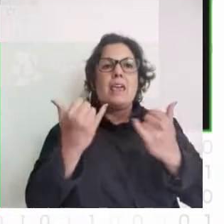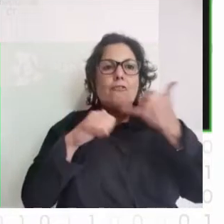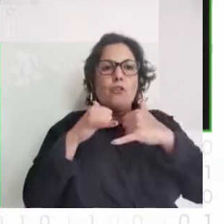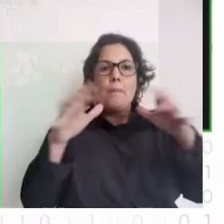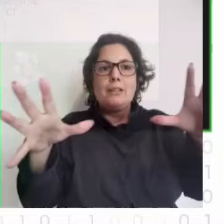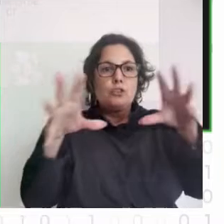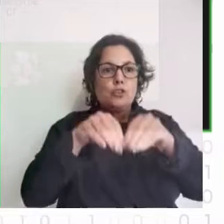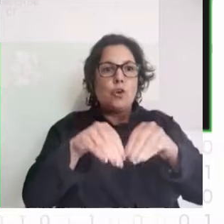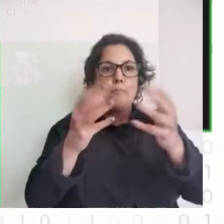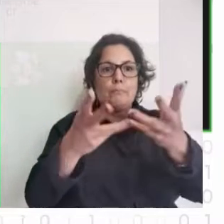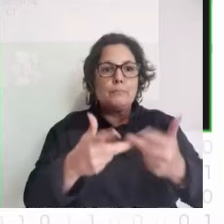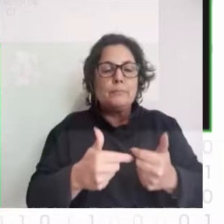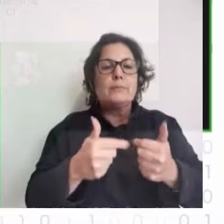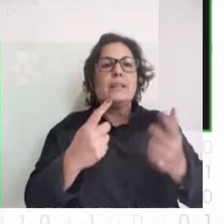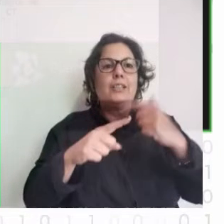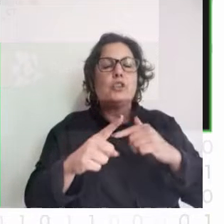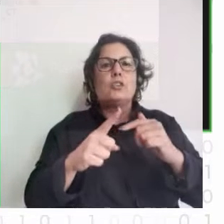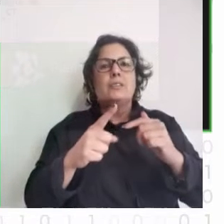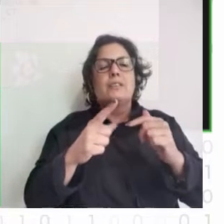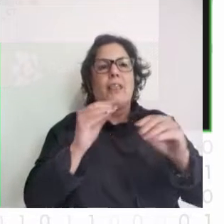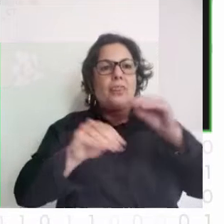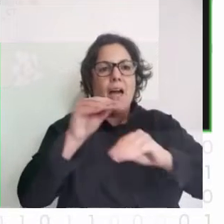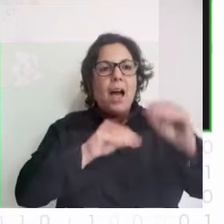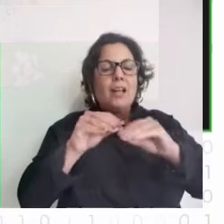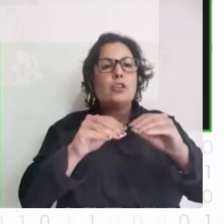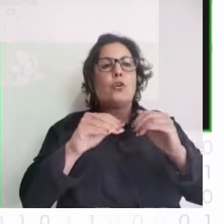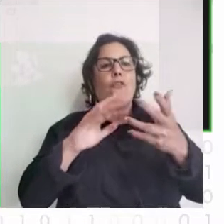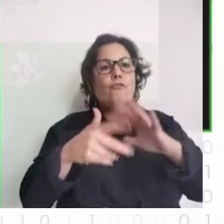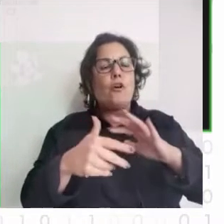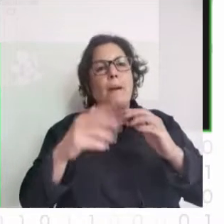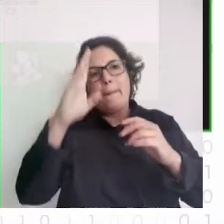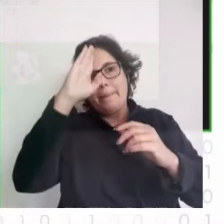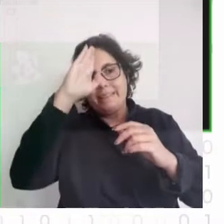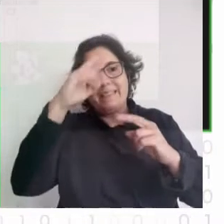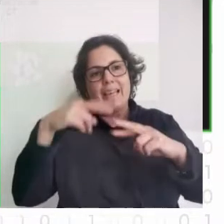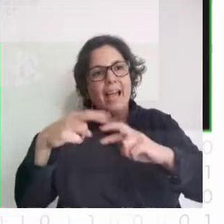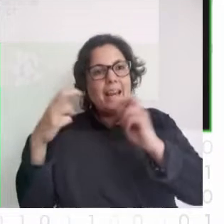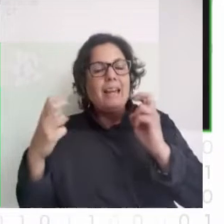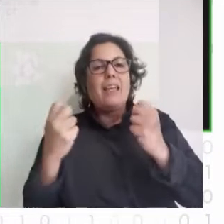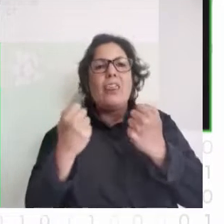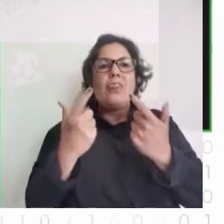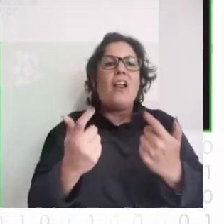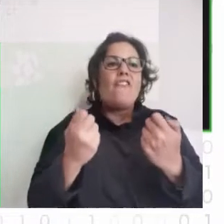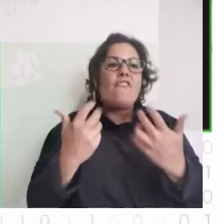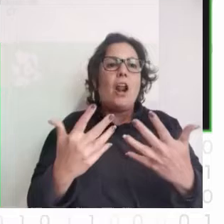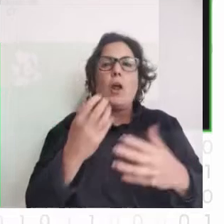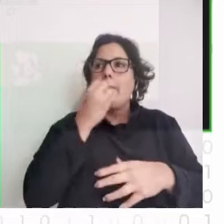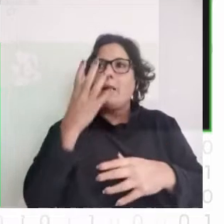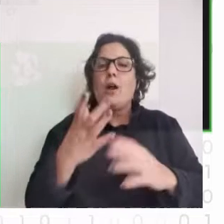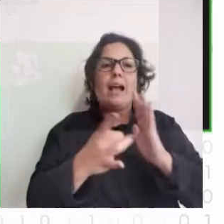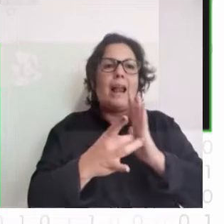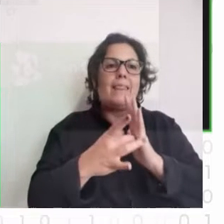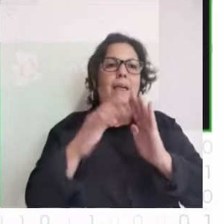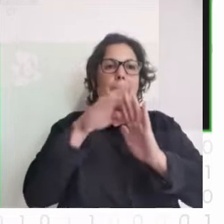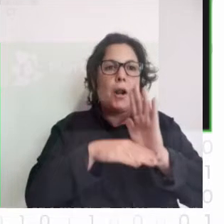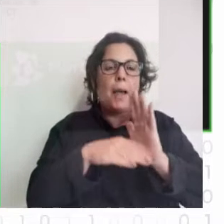y a partir de las ciencias de datos y de las analíticas de aprendizaje, agregar valor en pos de mejorar la eficiencia del programa, en el